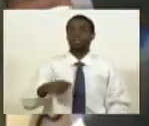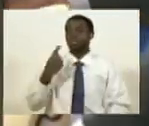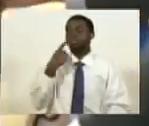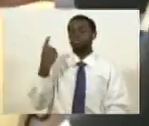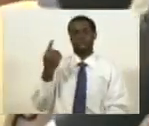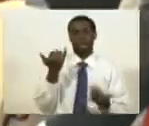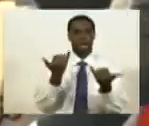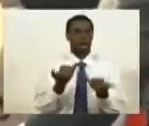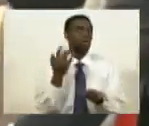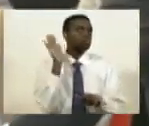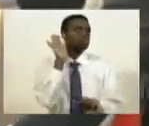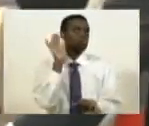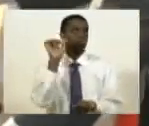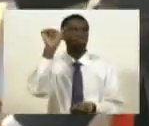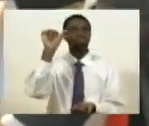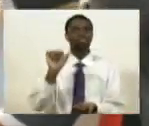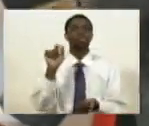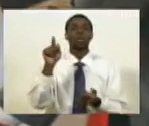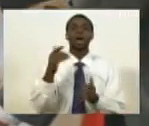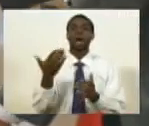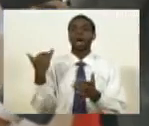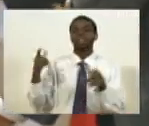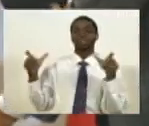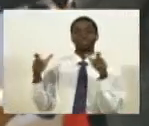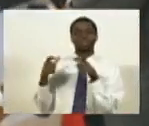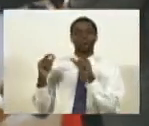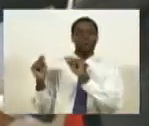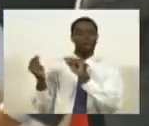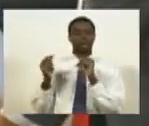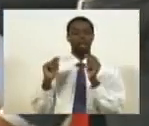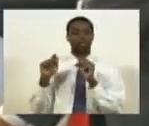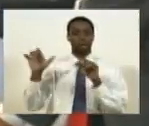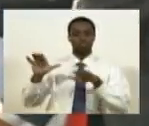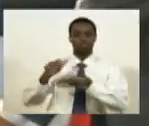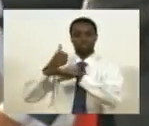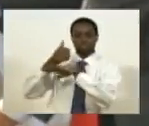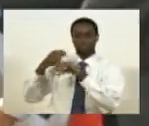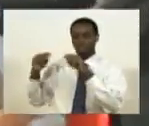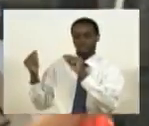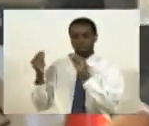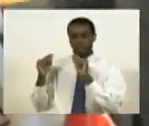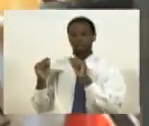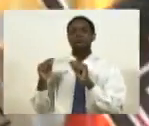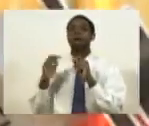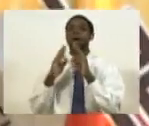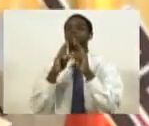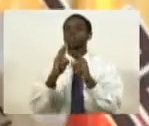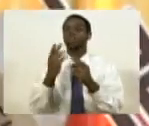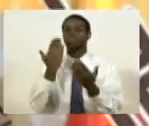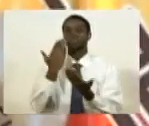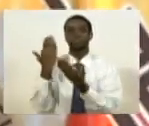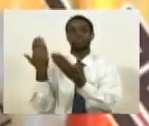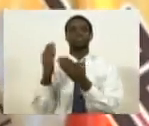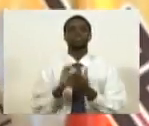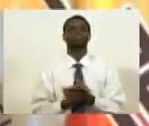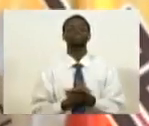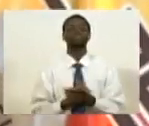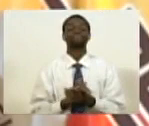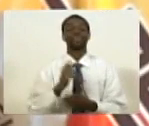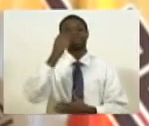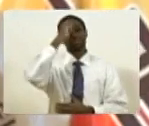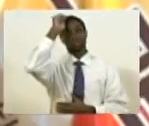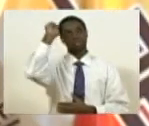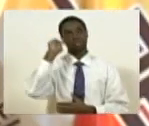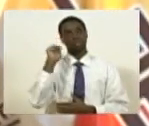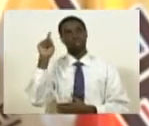parte del resultado de este directorio del día de hoy. Escuchemos. Palabras a cargo de la ciudadana Yurisay Lucena